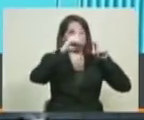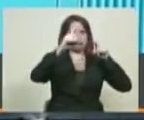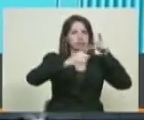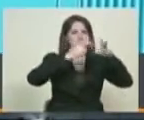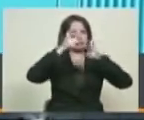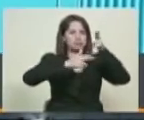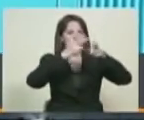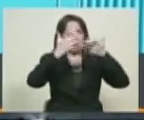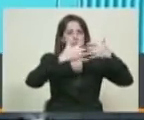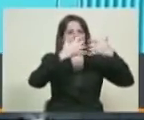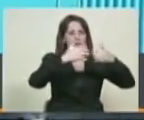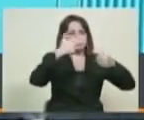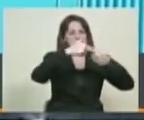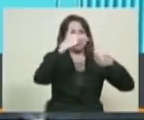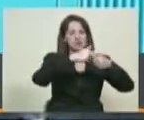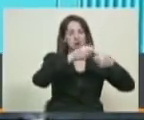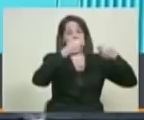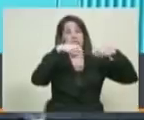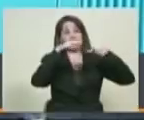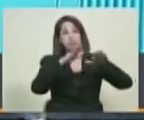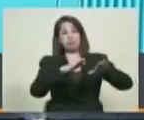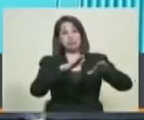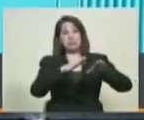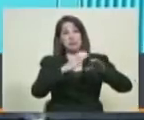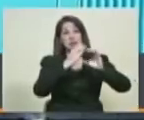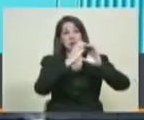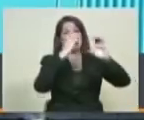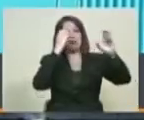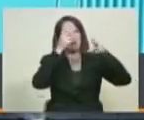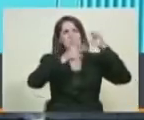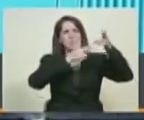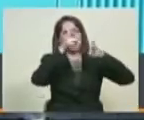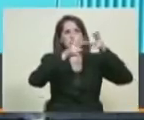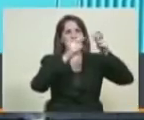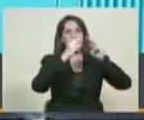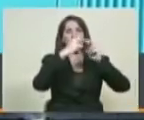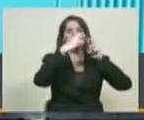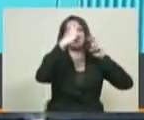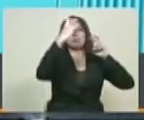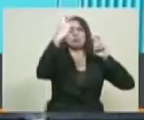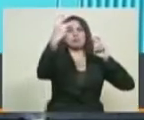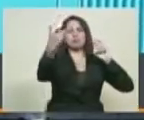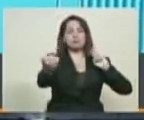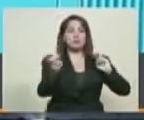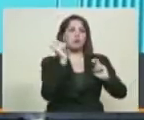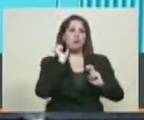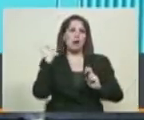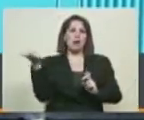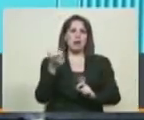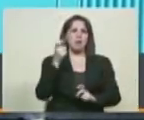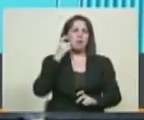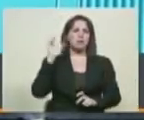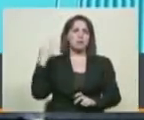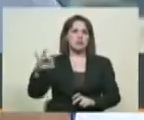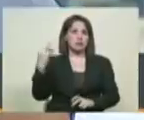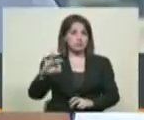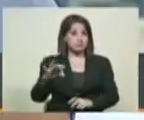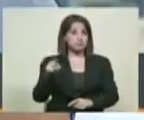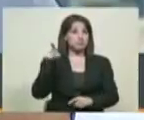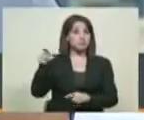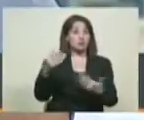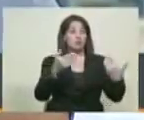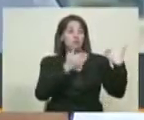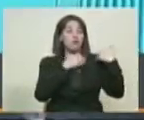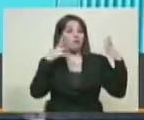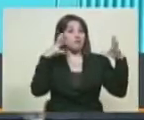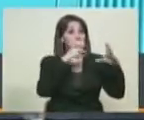Odebrecht. El cementerio de obra de Odebrecht, que hay que retomar. Hipólito, ya sabes, confío en ti para